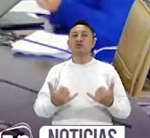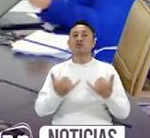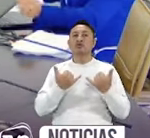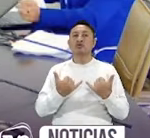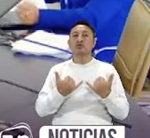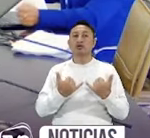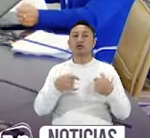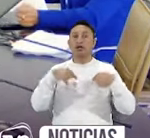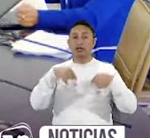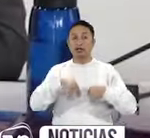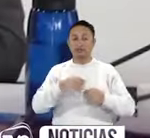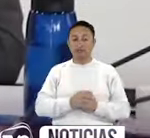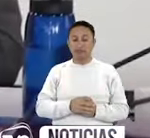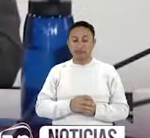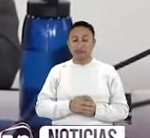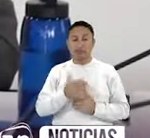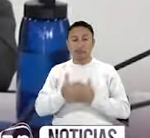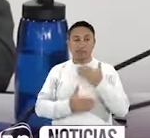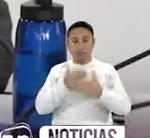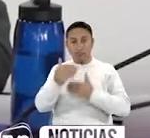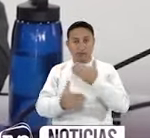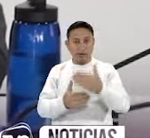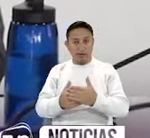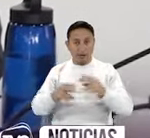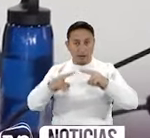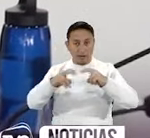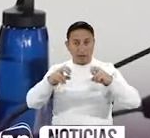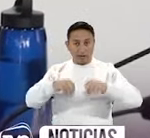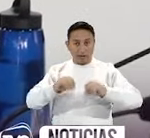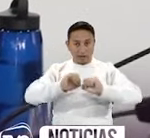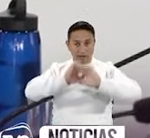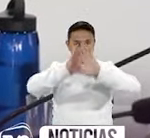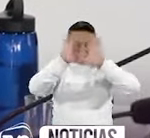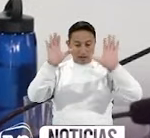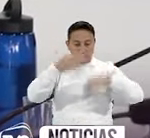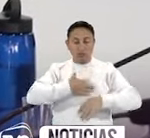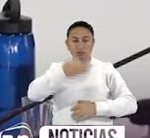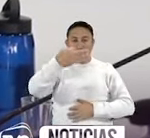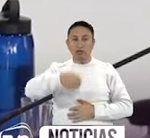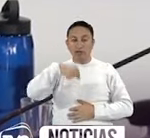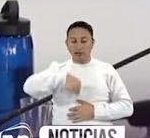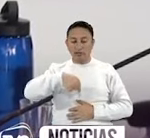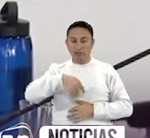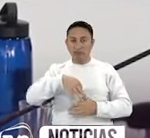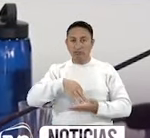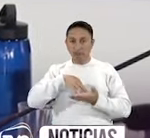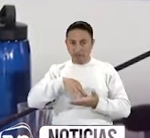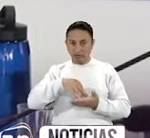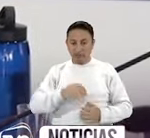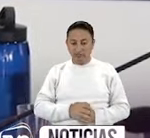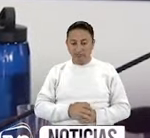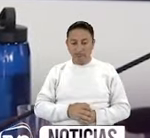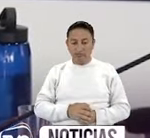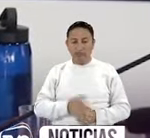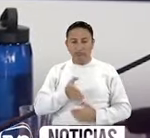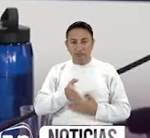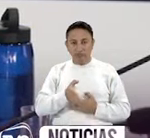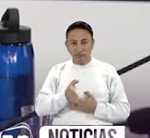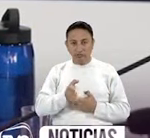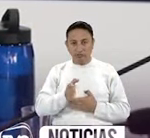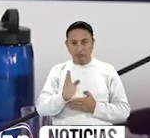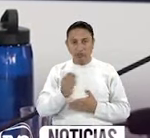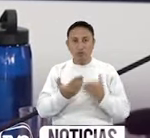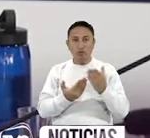línea que seguimos adelante, de transparencia, ética y de firmeza, estamos haciendo camino, un camino histórico